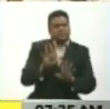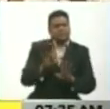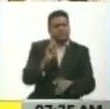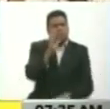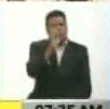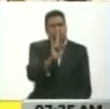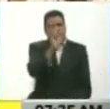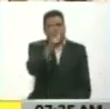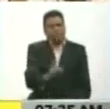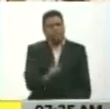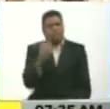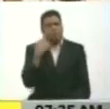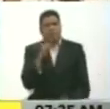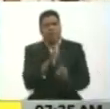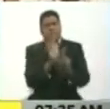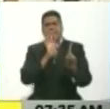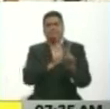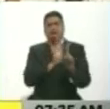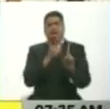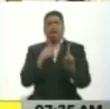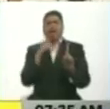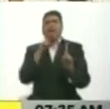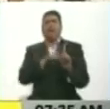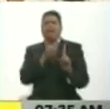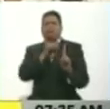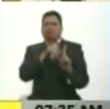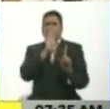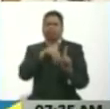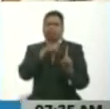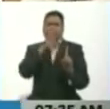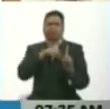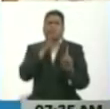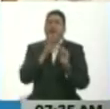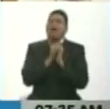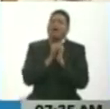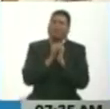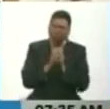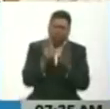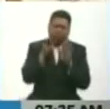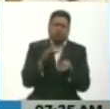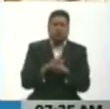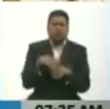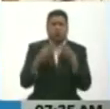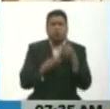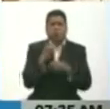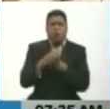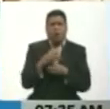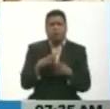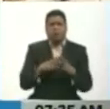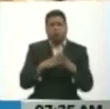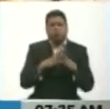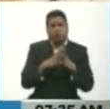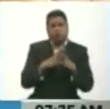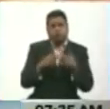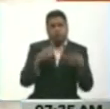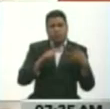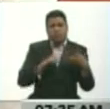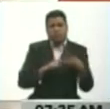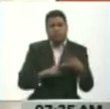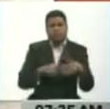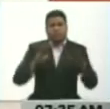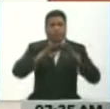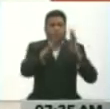Lo que está detrás de los medios son los patrocinantes, son los dueños de los medios. Con la globalización se han ido